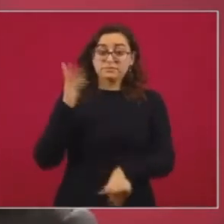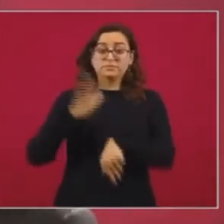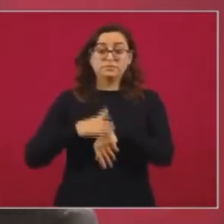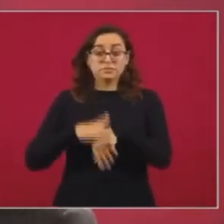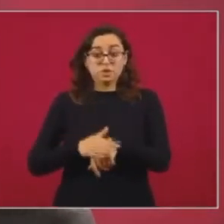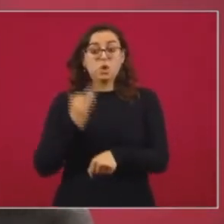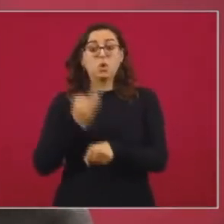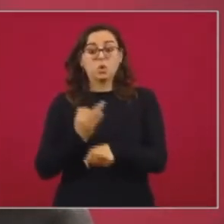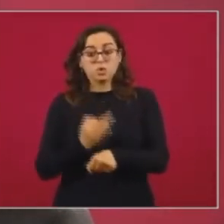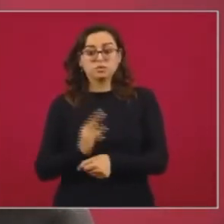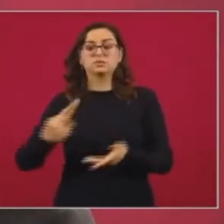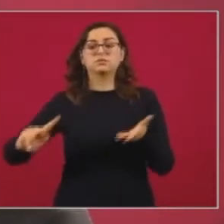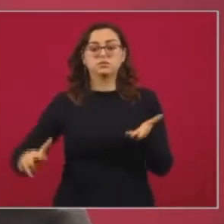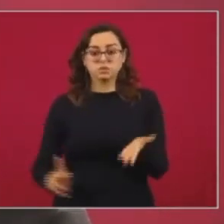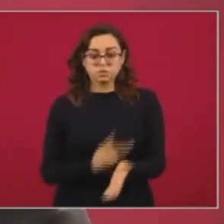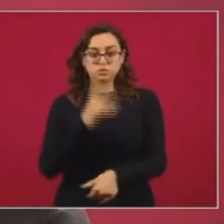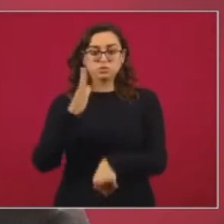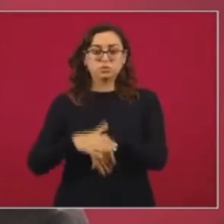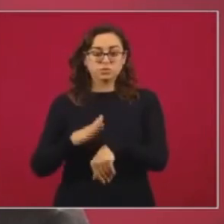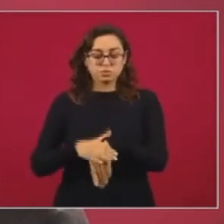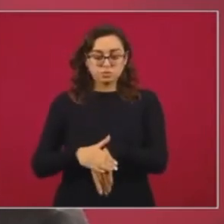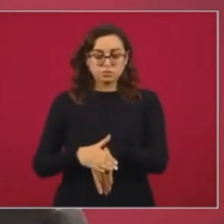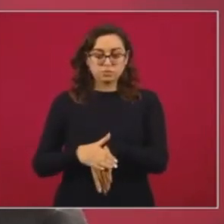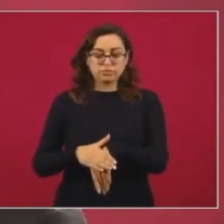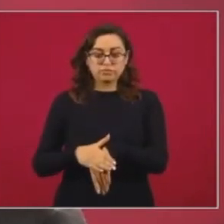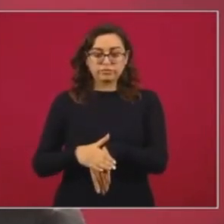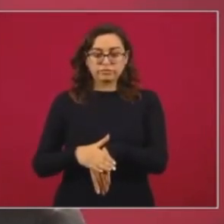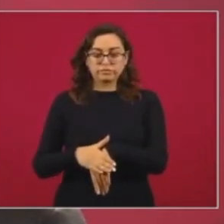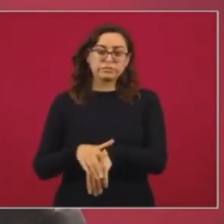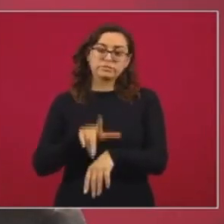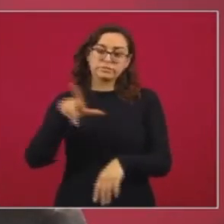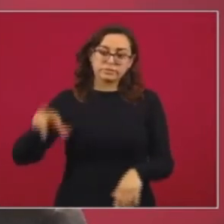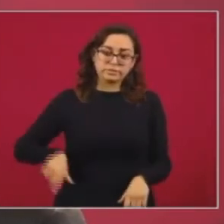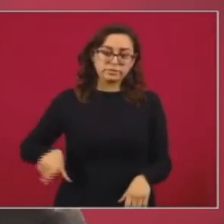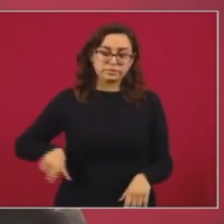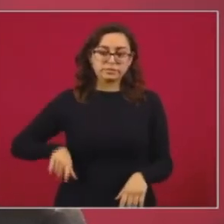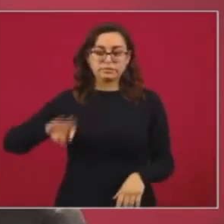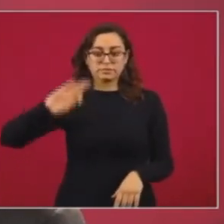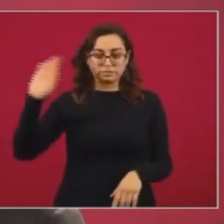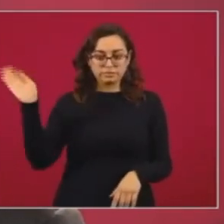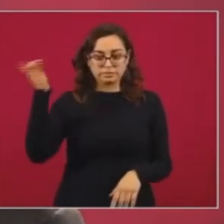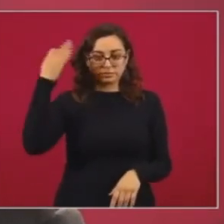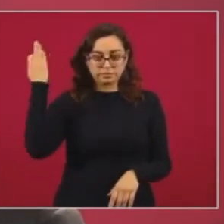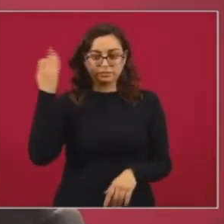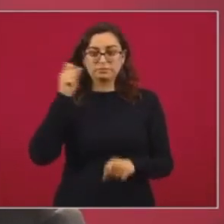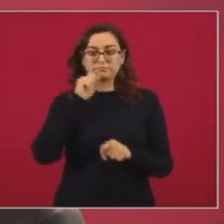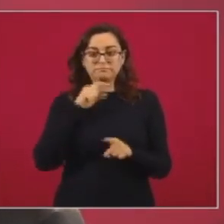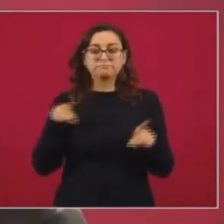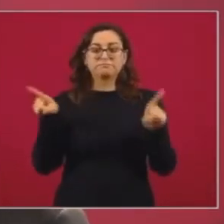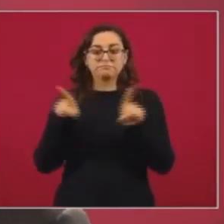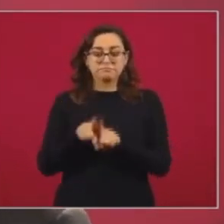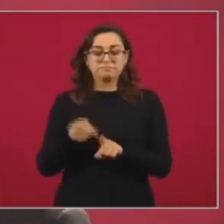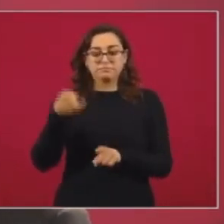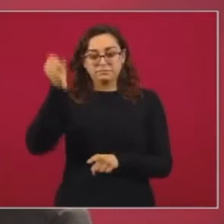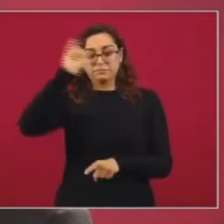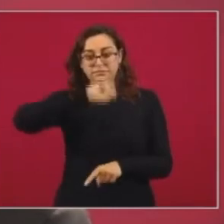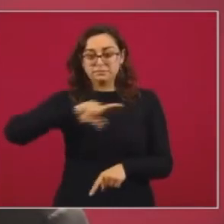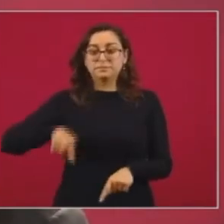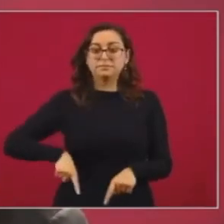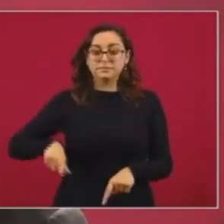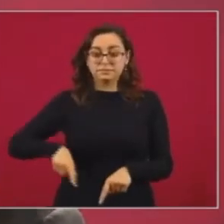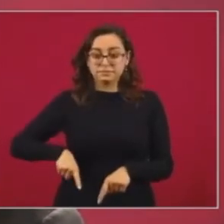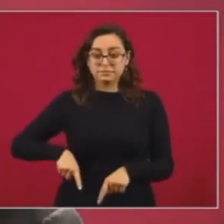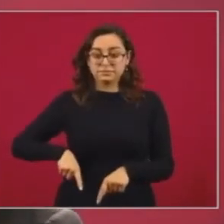aquí, a nombre, desde luego, del gobierno federal y con la autorización de la propia jefa de gobierno,